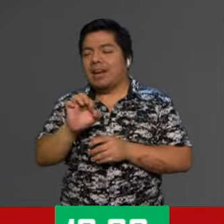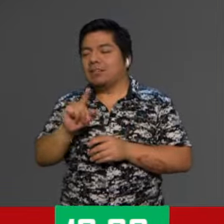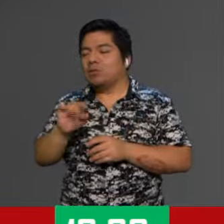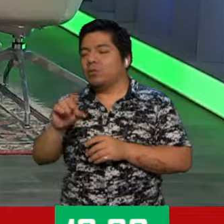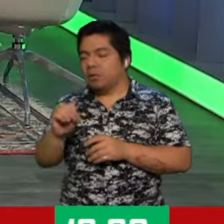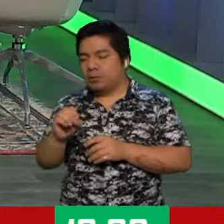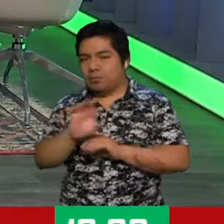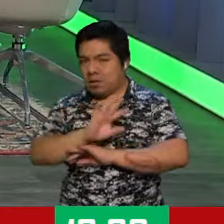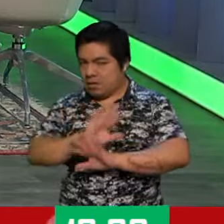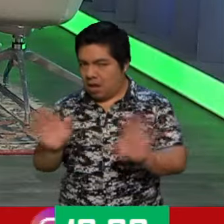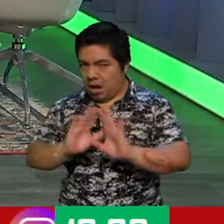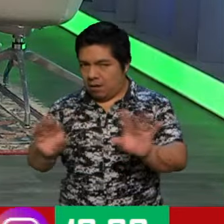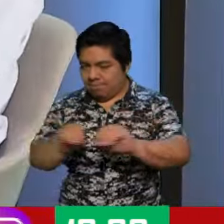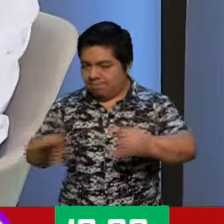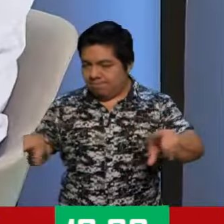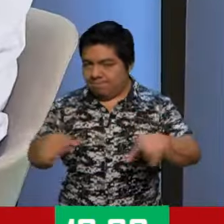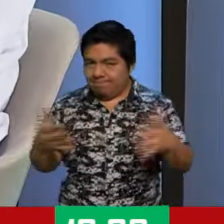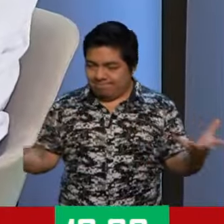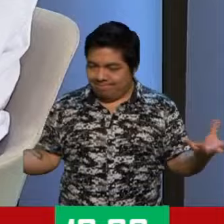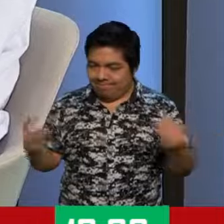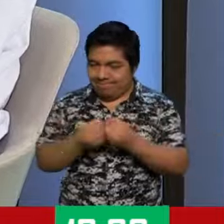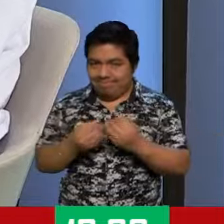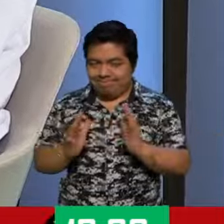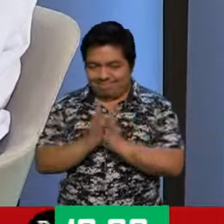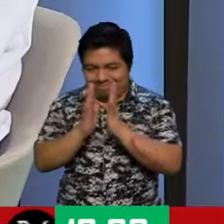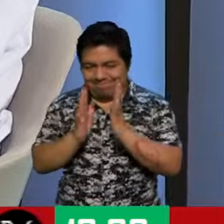salió y júntense, únanse al movimiento.